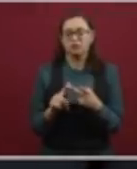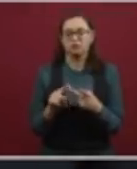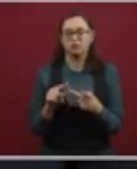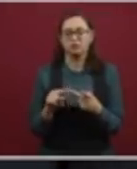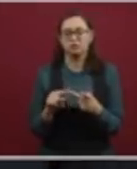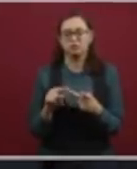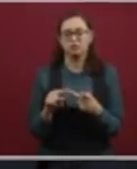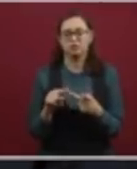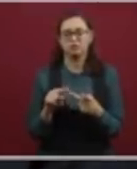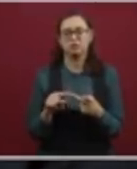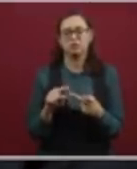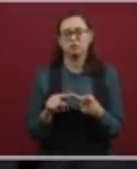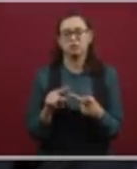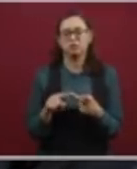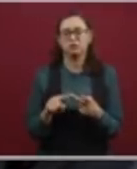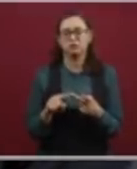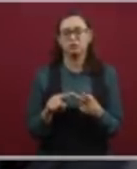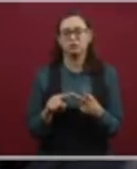para